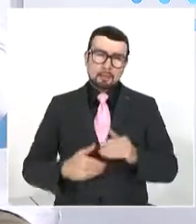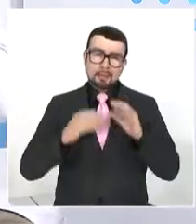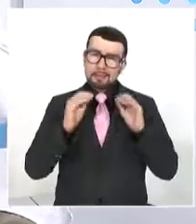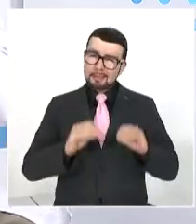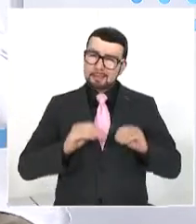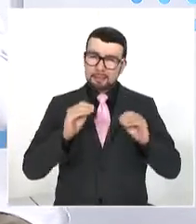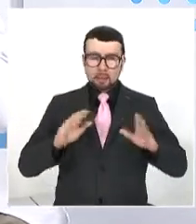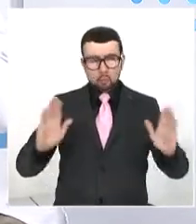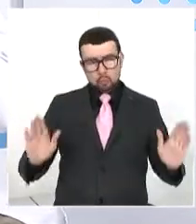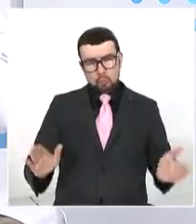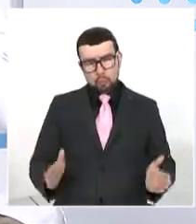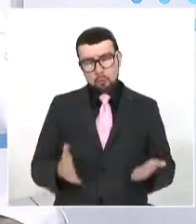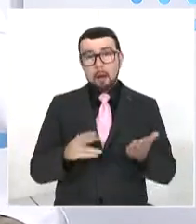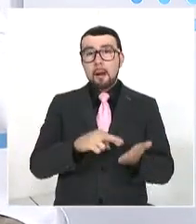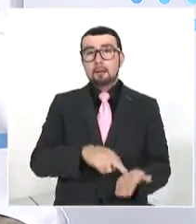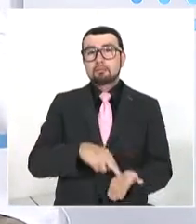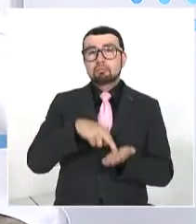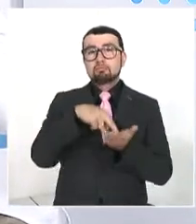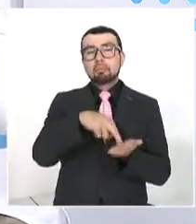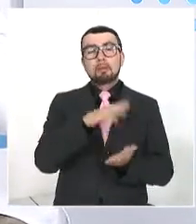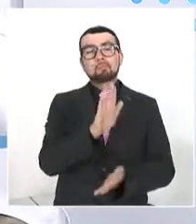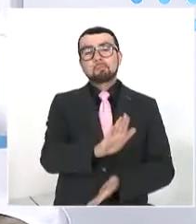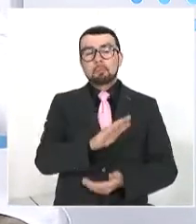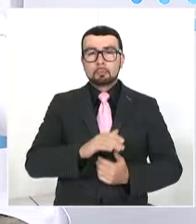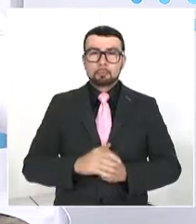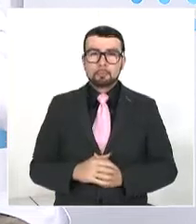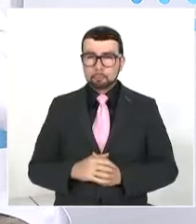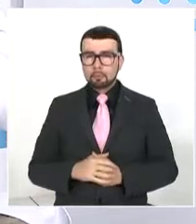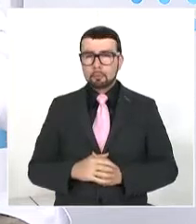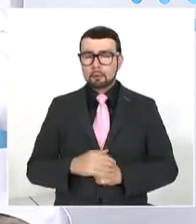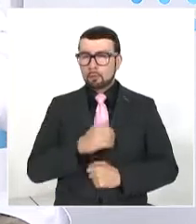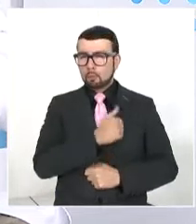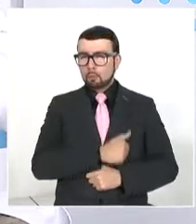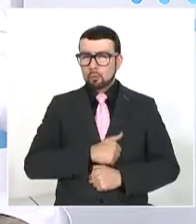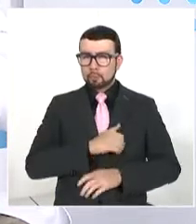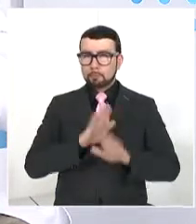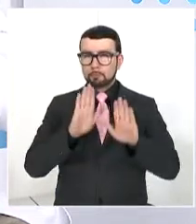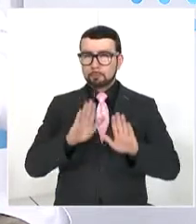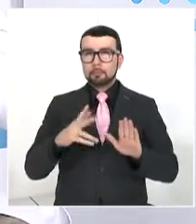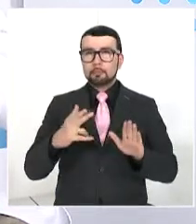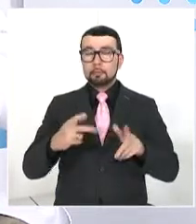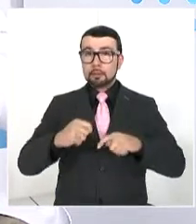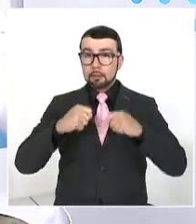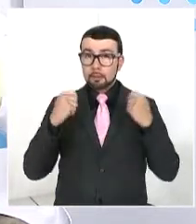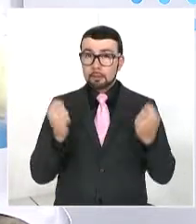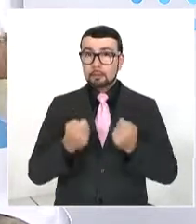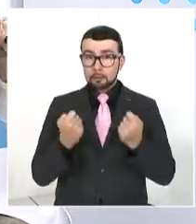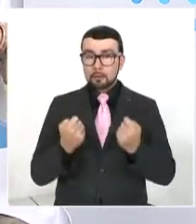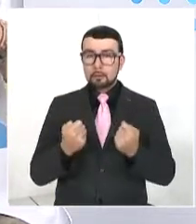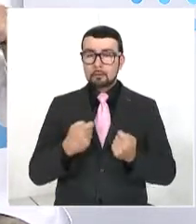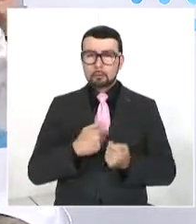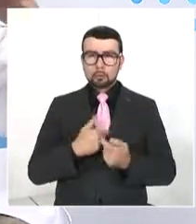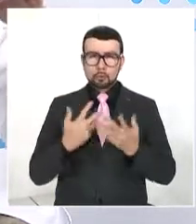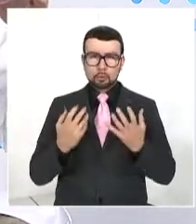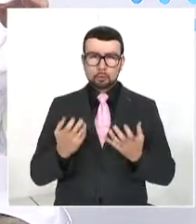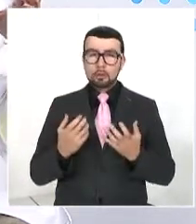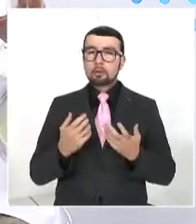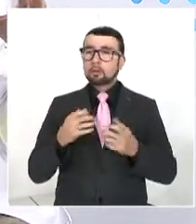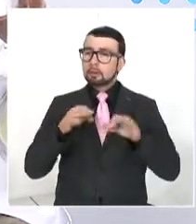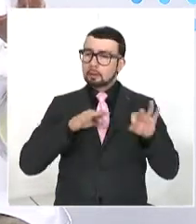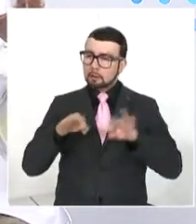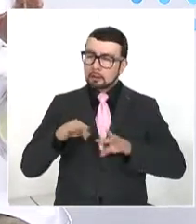capacitación y de rehabilitación. Yo quiero que vamos a este corte de comerciales porque vamos a hablar de todo ese